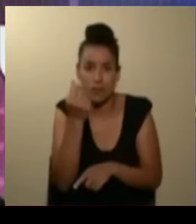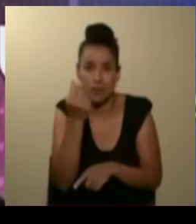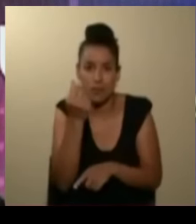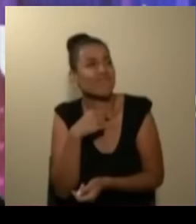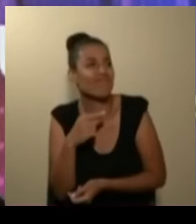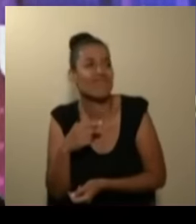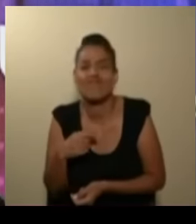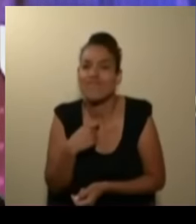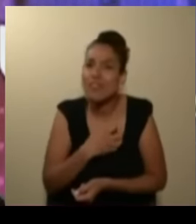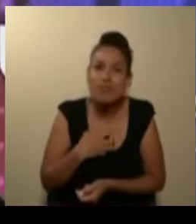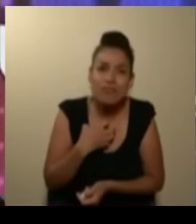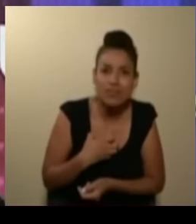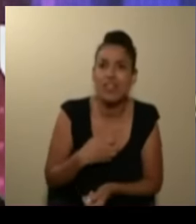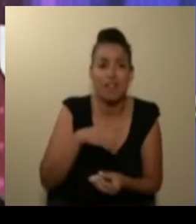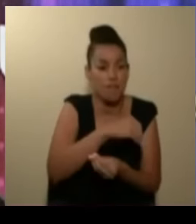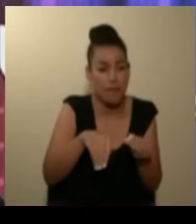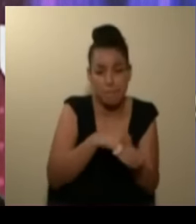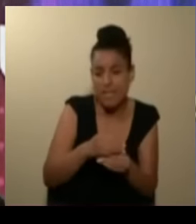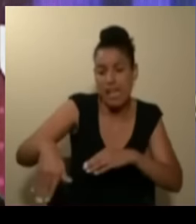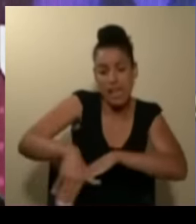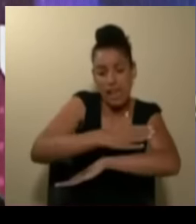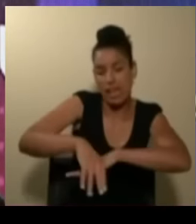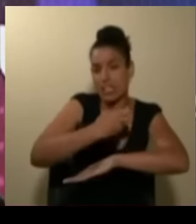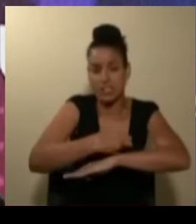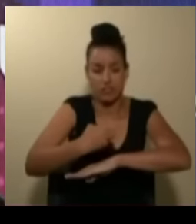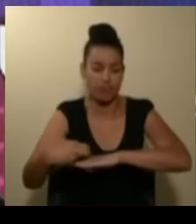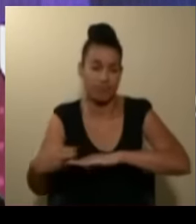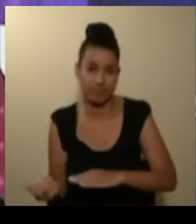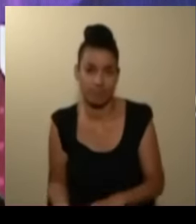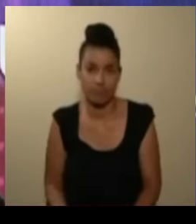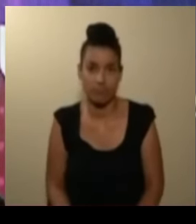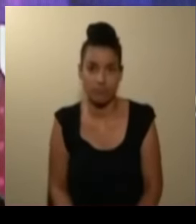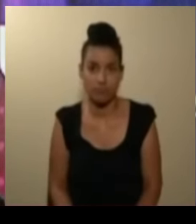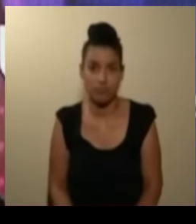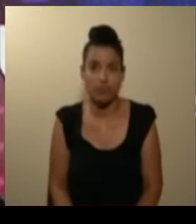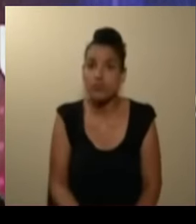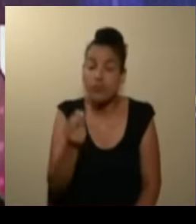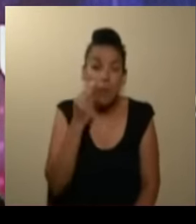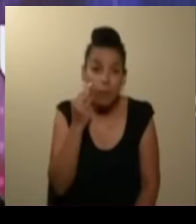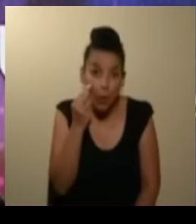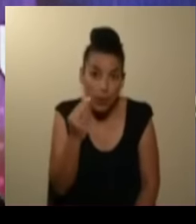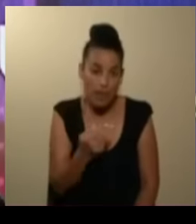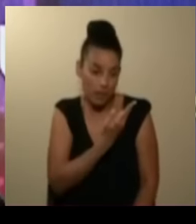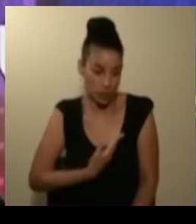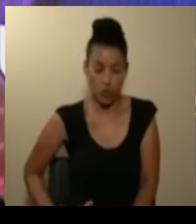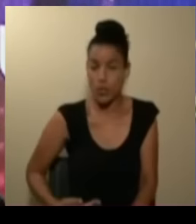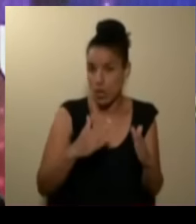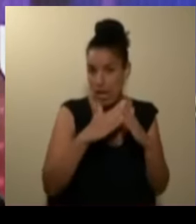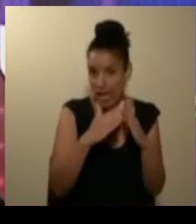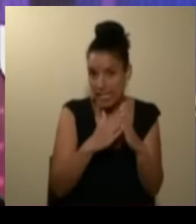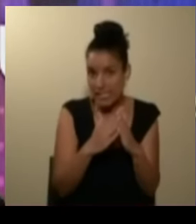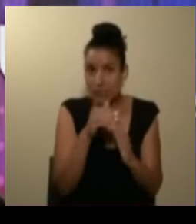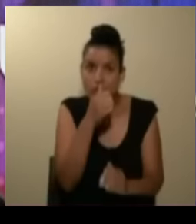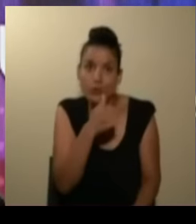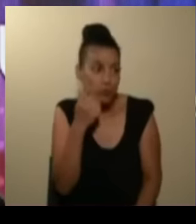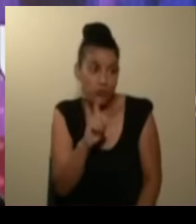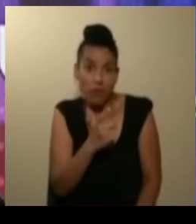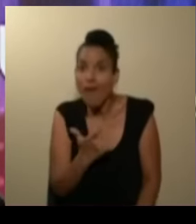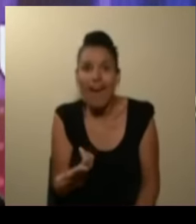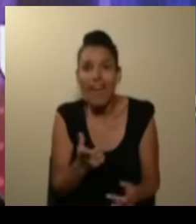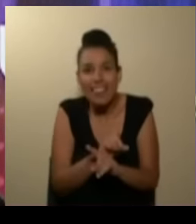por este mecanismo. Tampoco le resuelve problema a los propietarios. Estoy seguro que los propietarios no